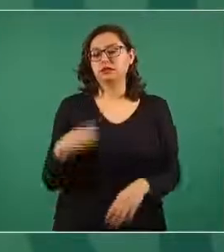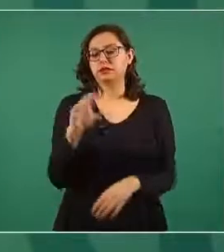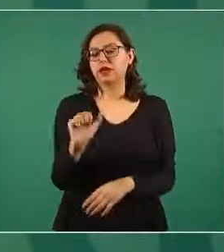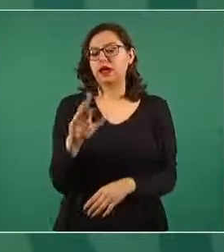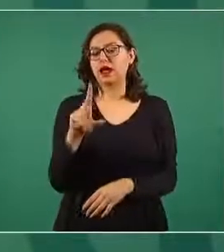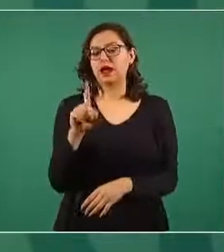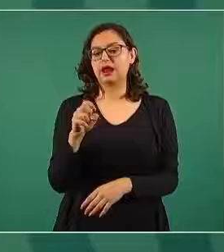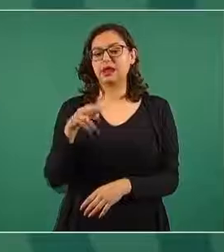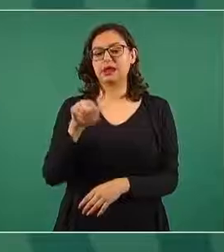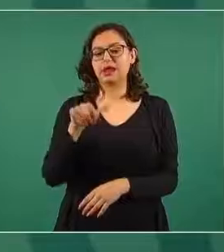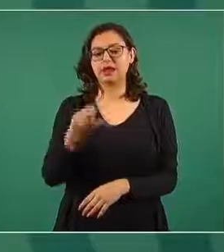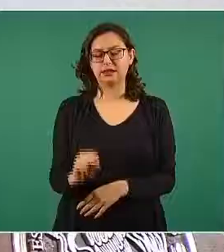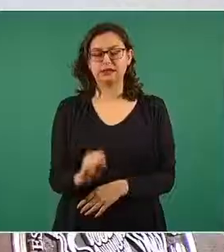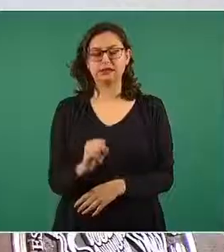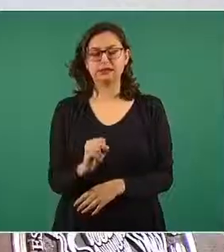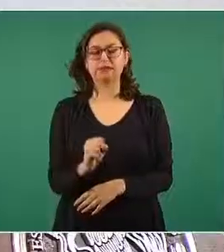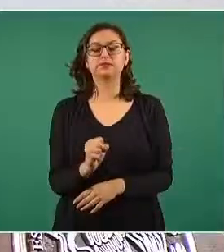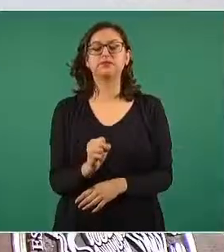autorizó